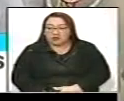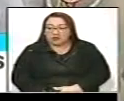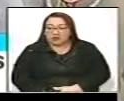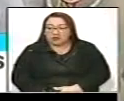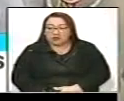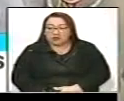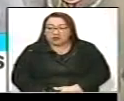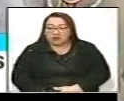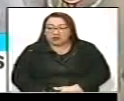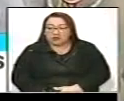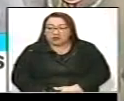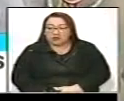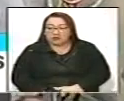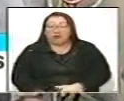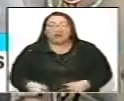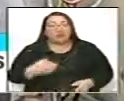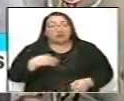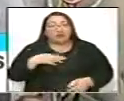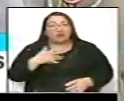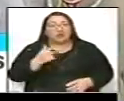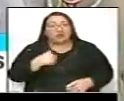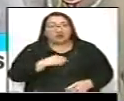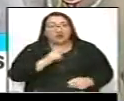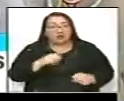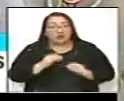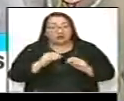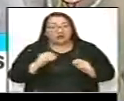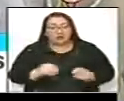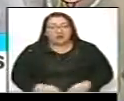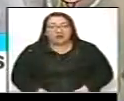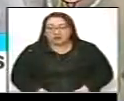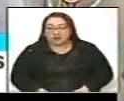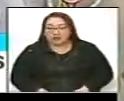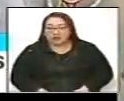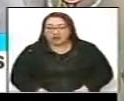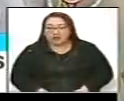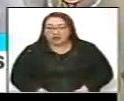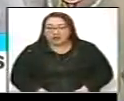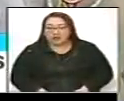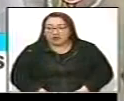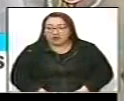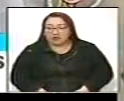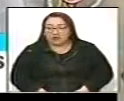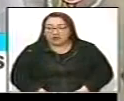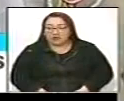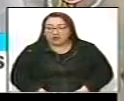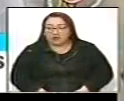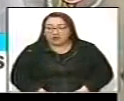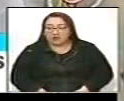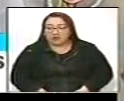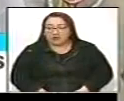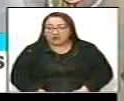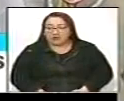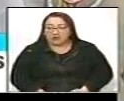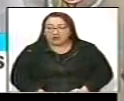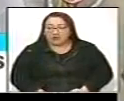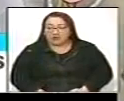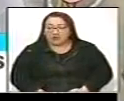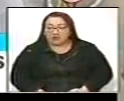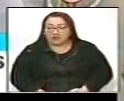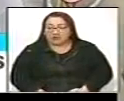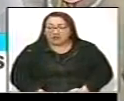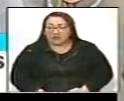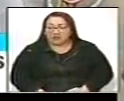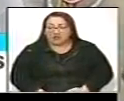que el cuadro en el cual estamos aquí convocados es muy importante y muy